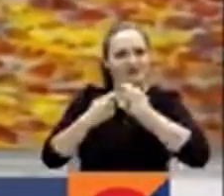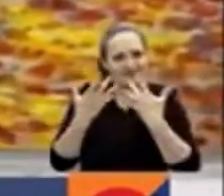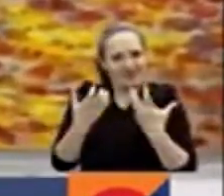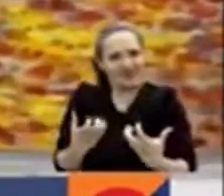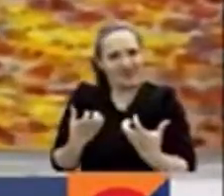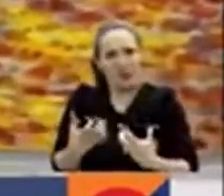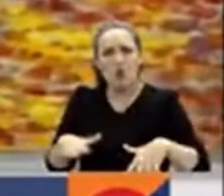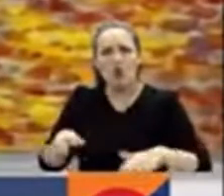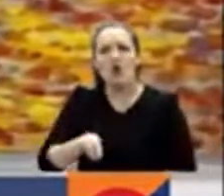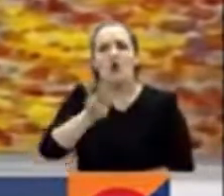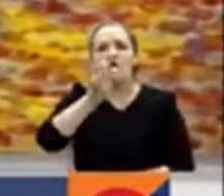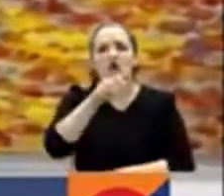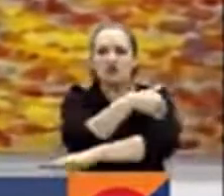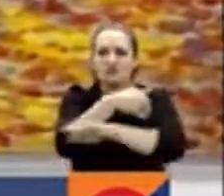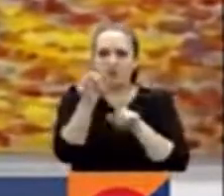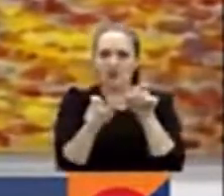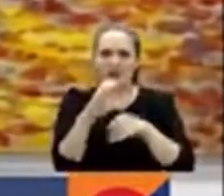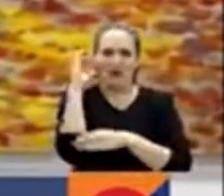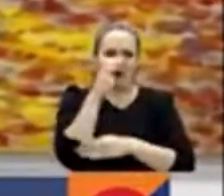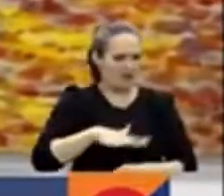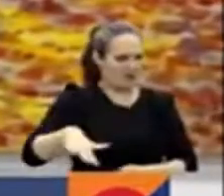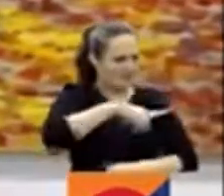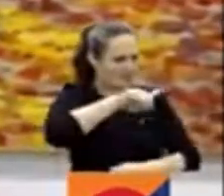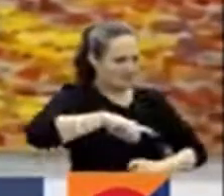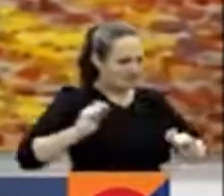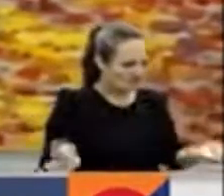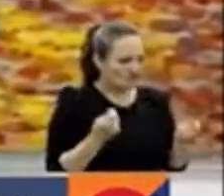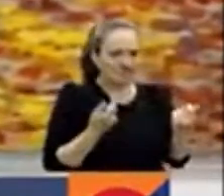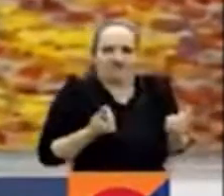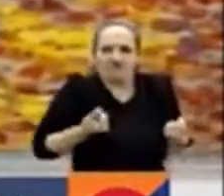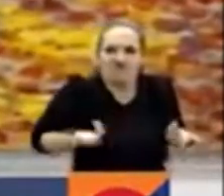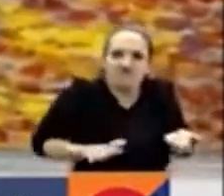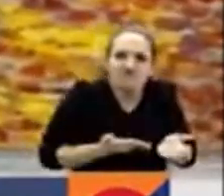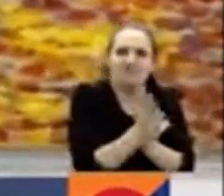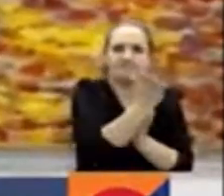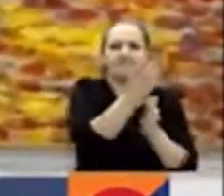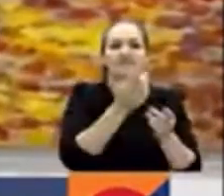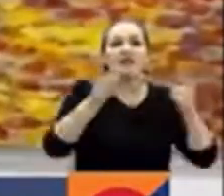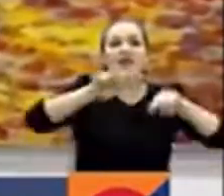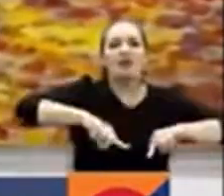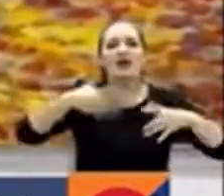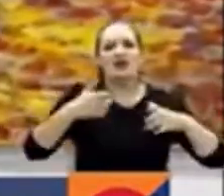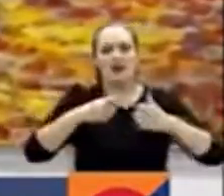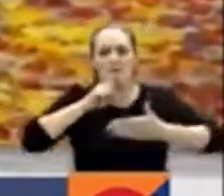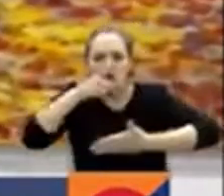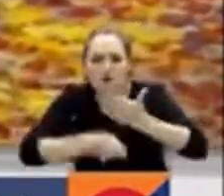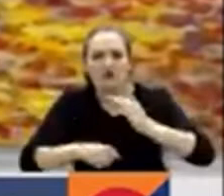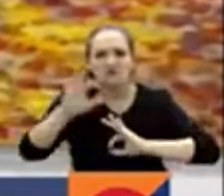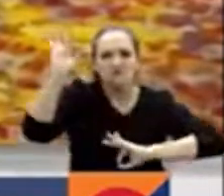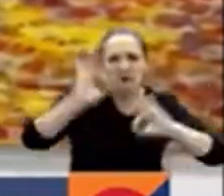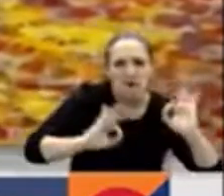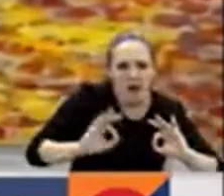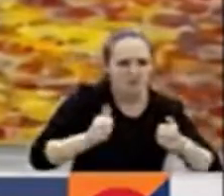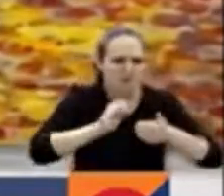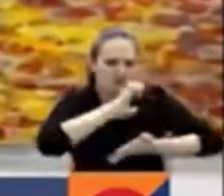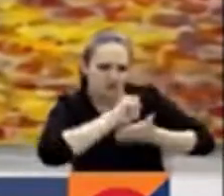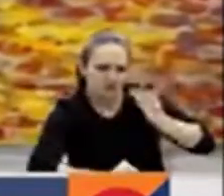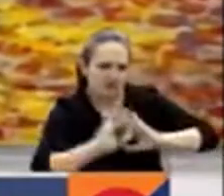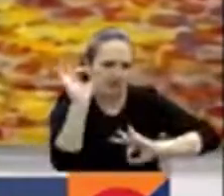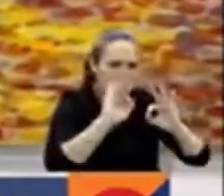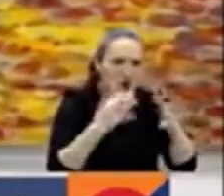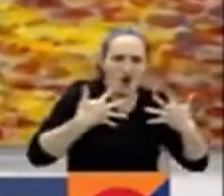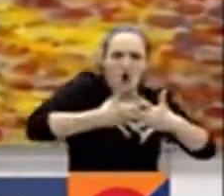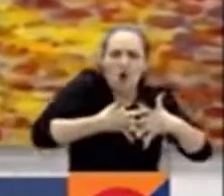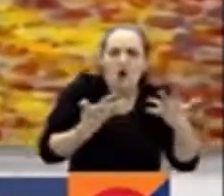dice que más de 8 millones de colombianos viven de ello. Vamos a buscar una zona económica, exenciones de impuestos y una legislación que permita que